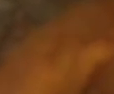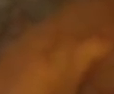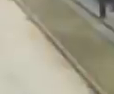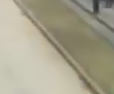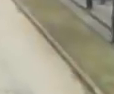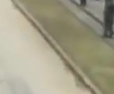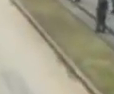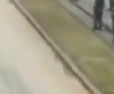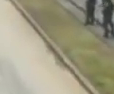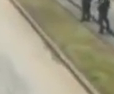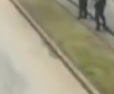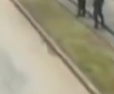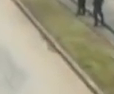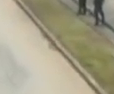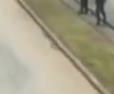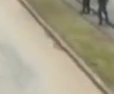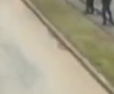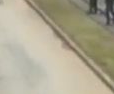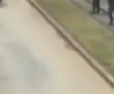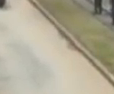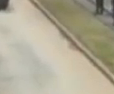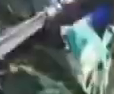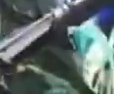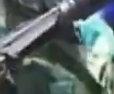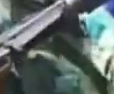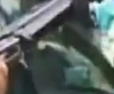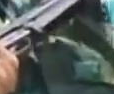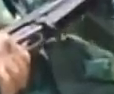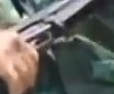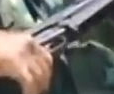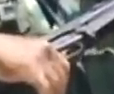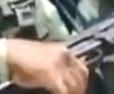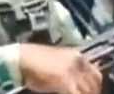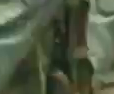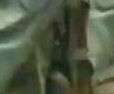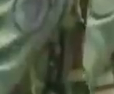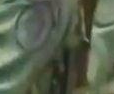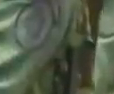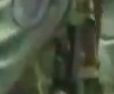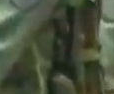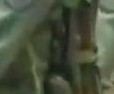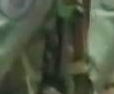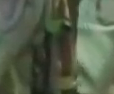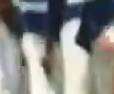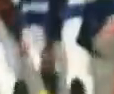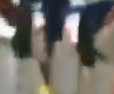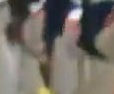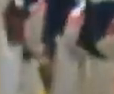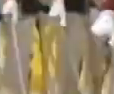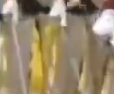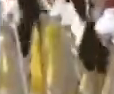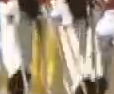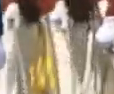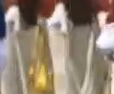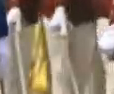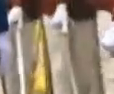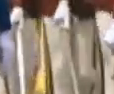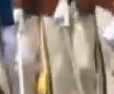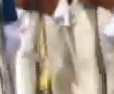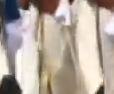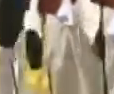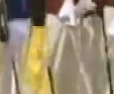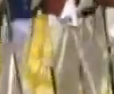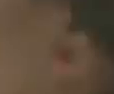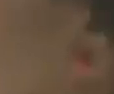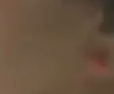200 años de batalla permanente. Nosotros estamos llamados a desenvainar